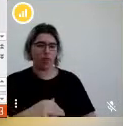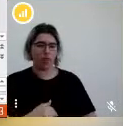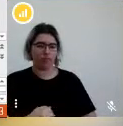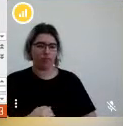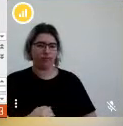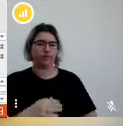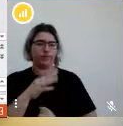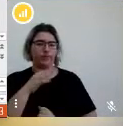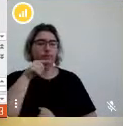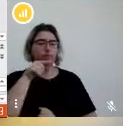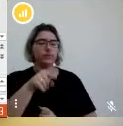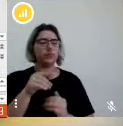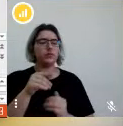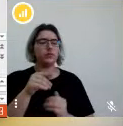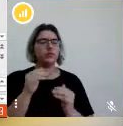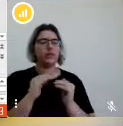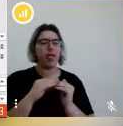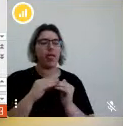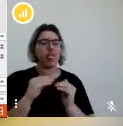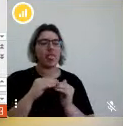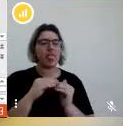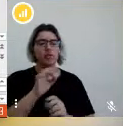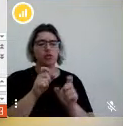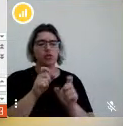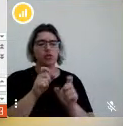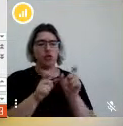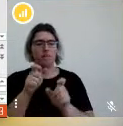personas que tienen intolerancias alimentarias